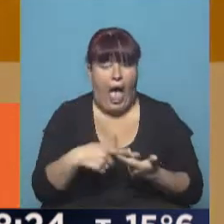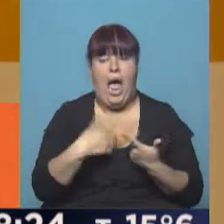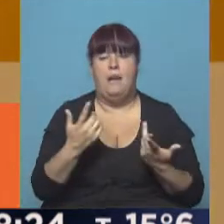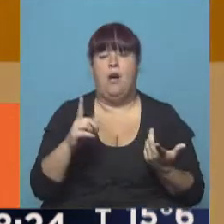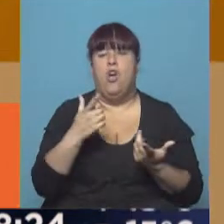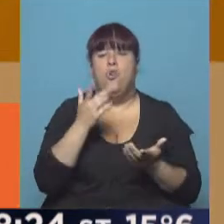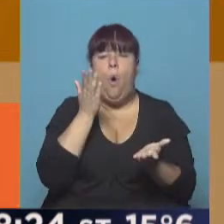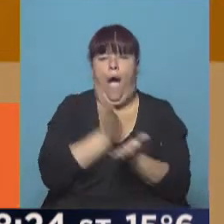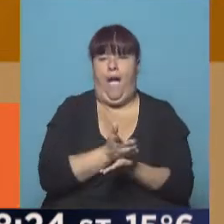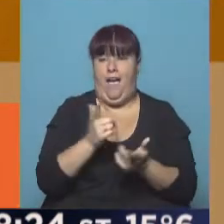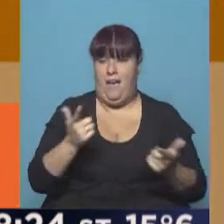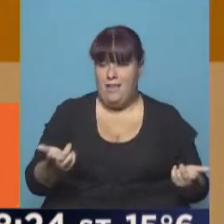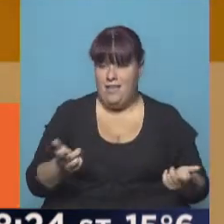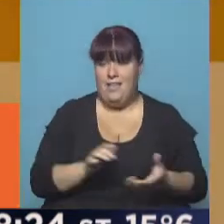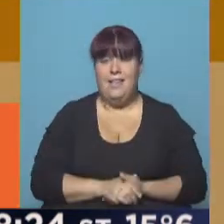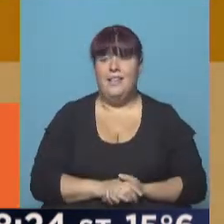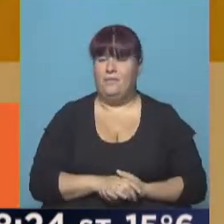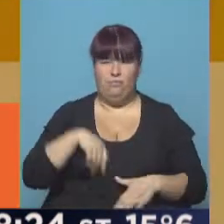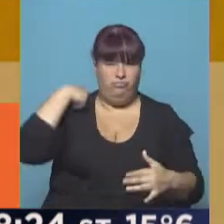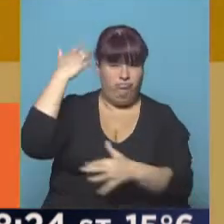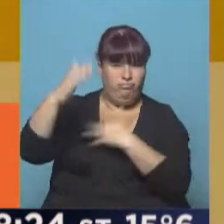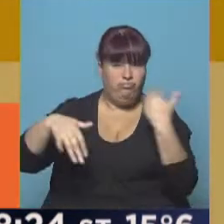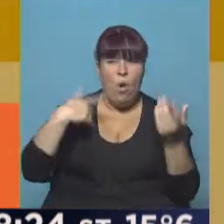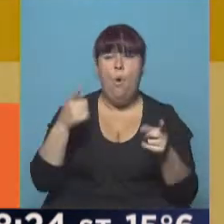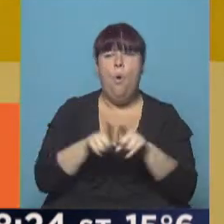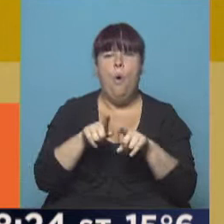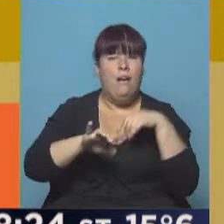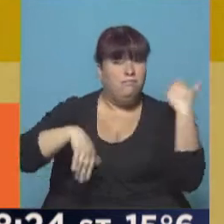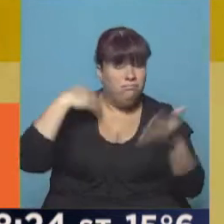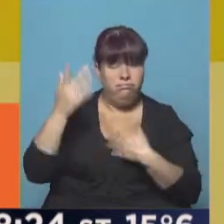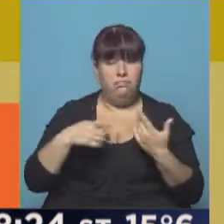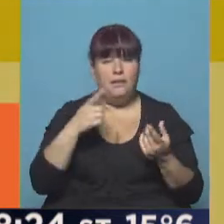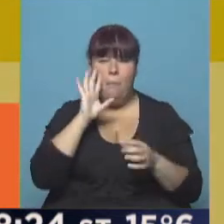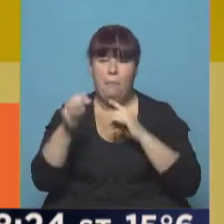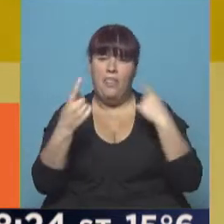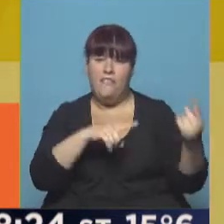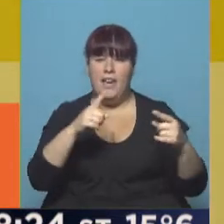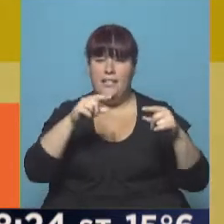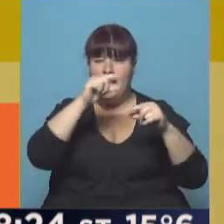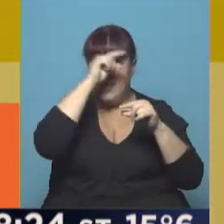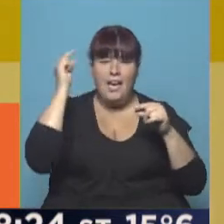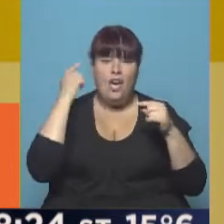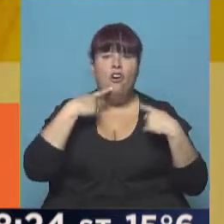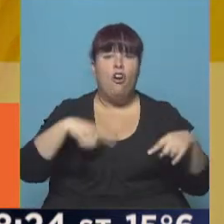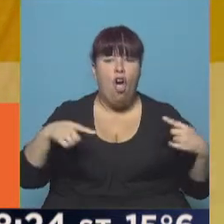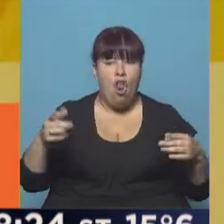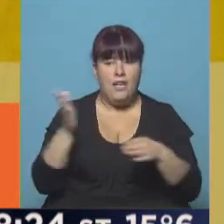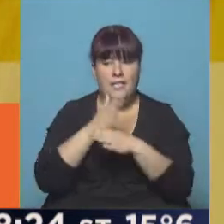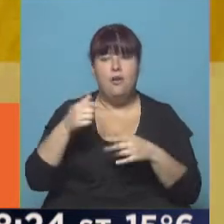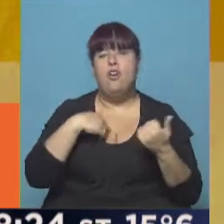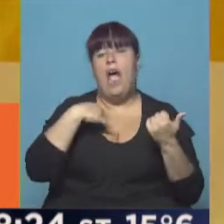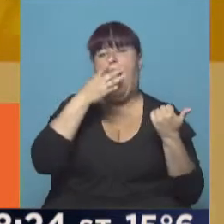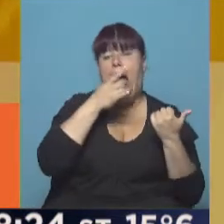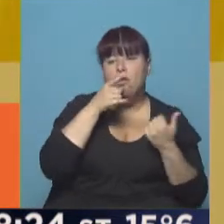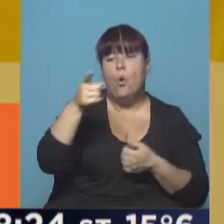No hay un orden, es un caos, y cuando se producen las revueltas se distinguen unos a otros poniéndose cintas de colores. Yo me pongo la